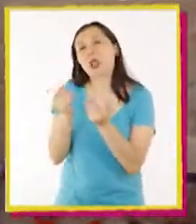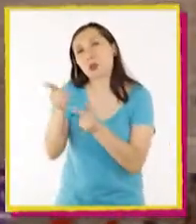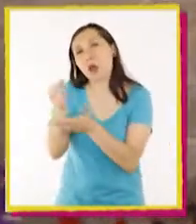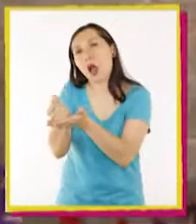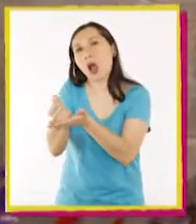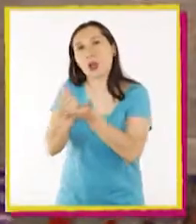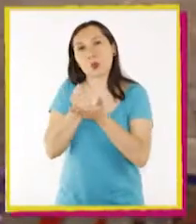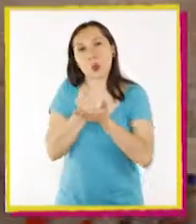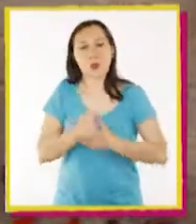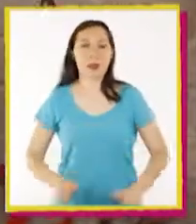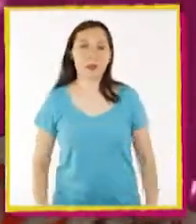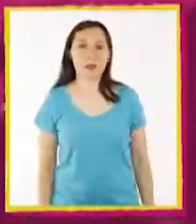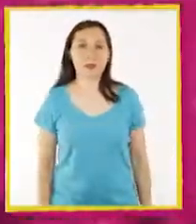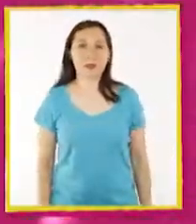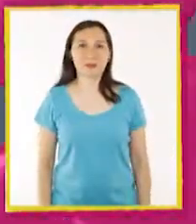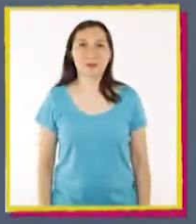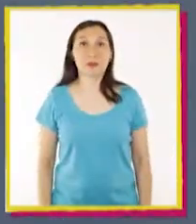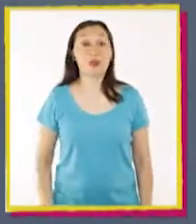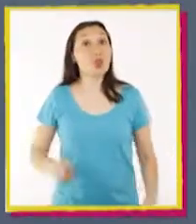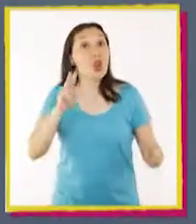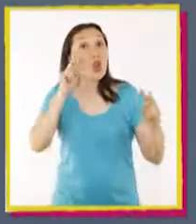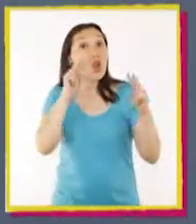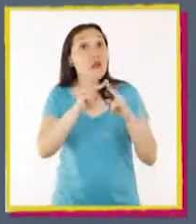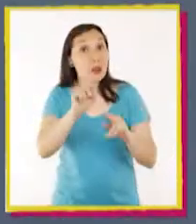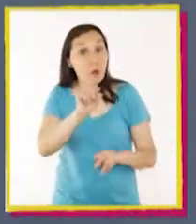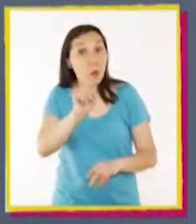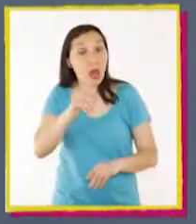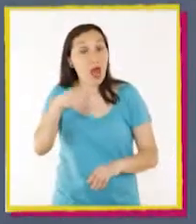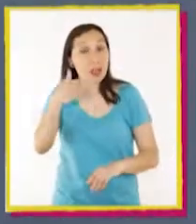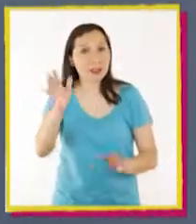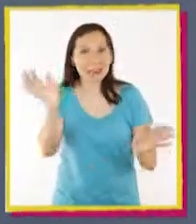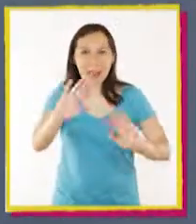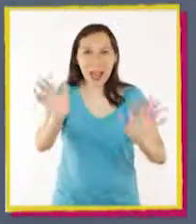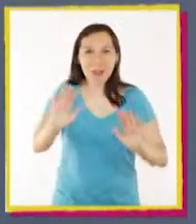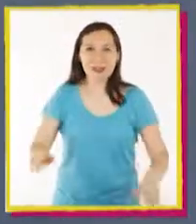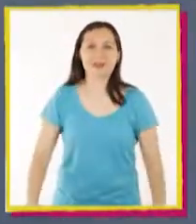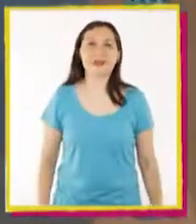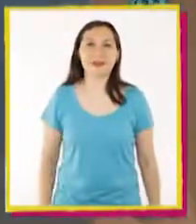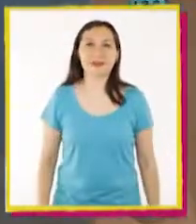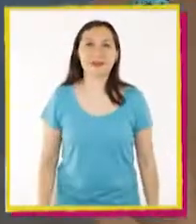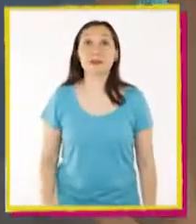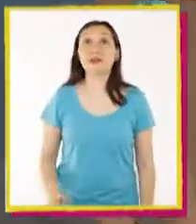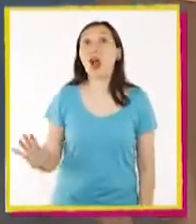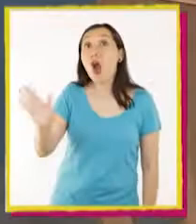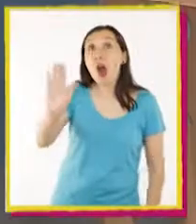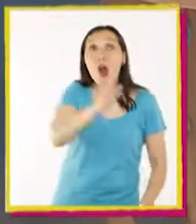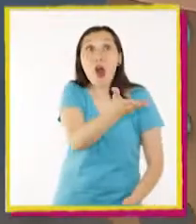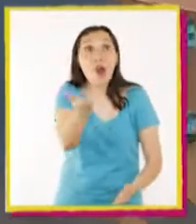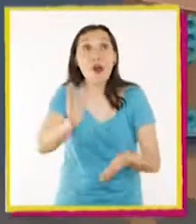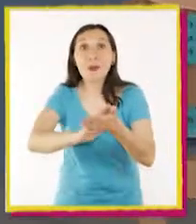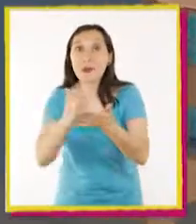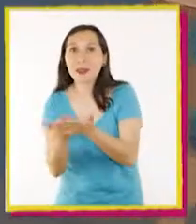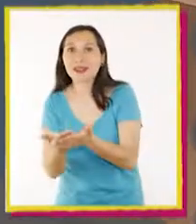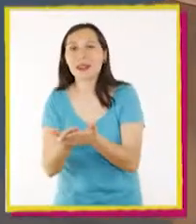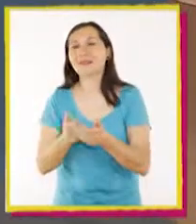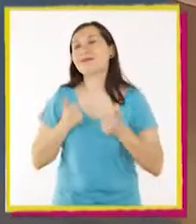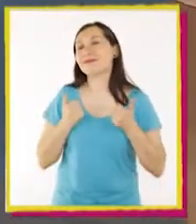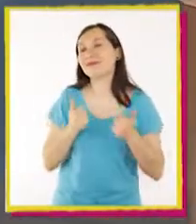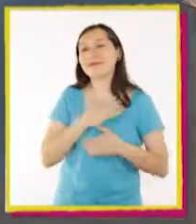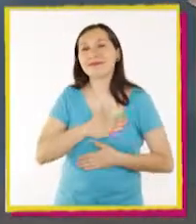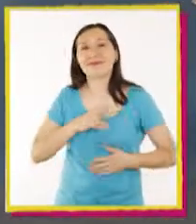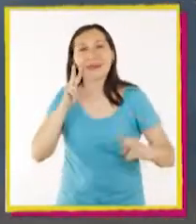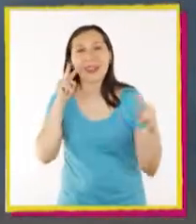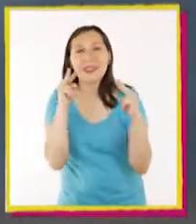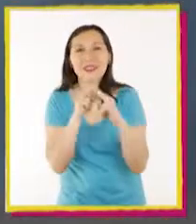tú! ¡Necesito tu ayuda! Nos vemos en un rato. ¡Chao! ¡Hola! ¿Cómo están? ¡Hola! ¡Qué